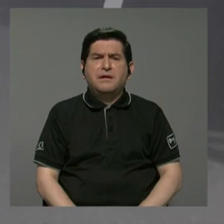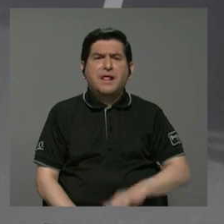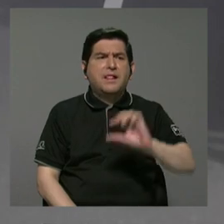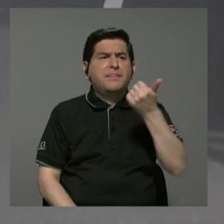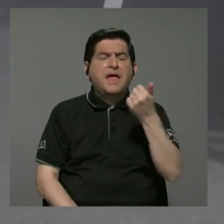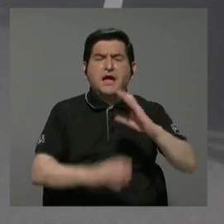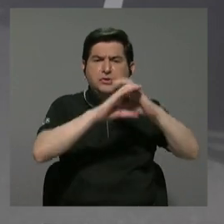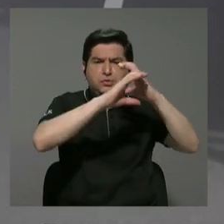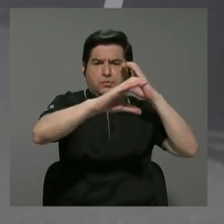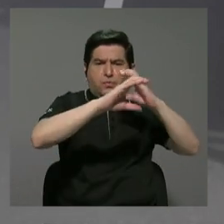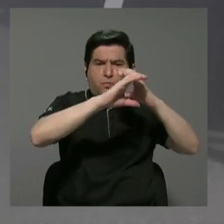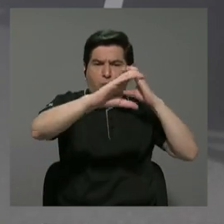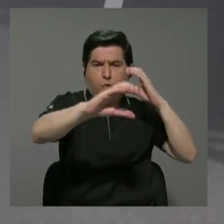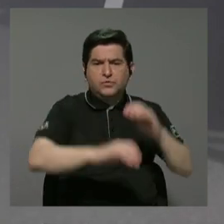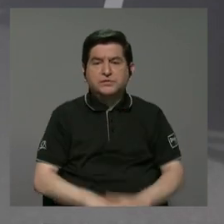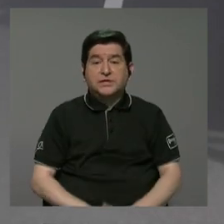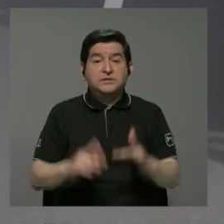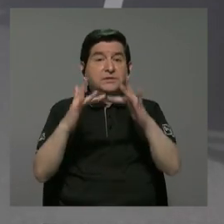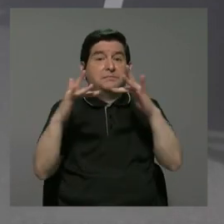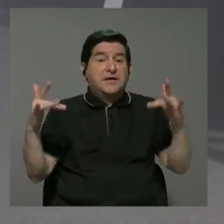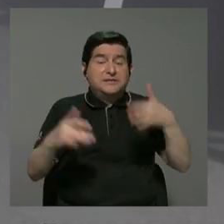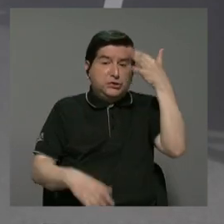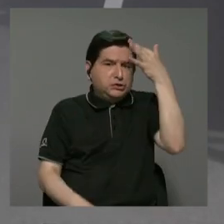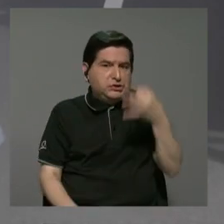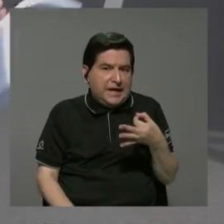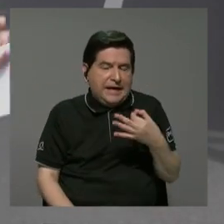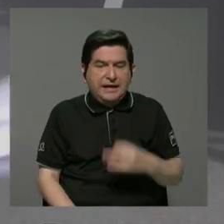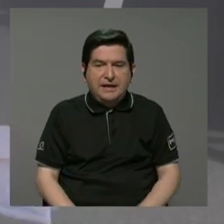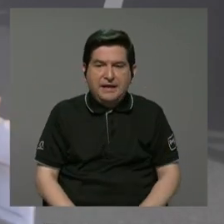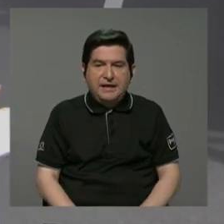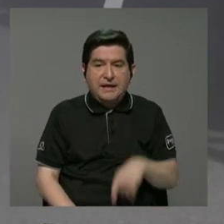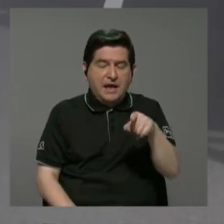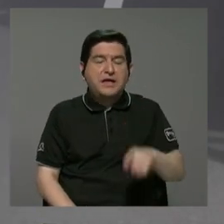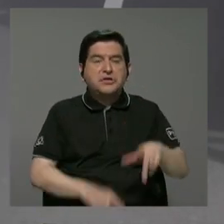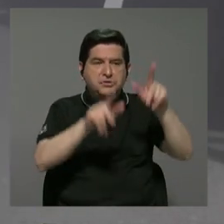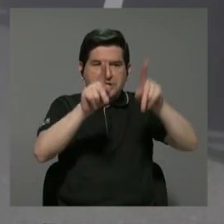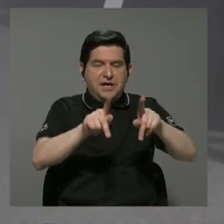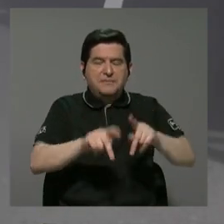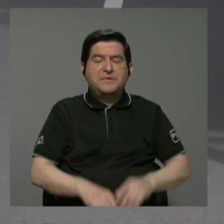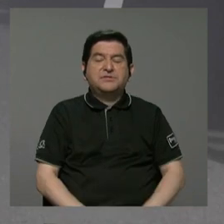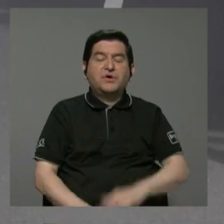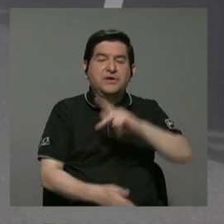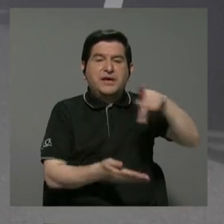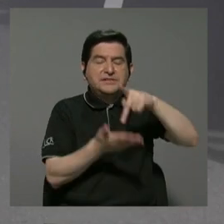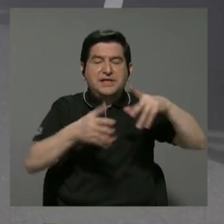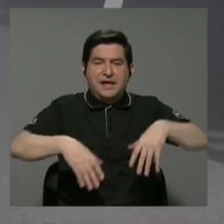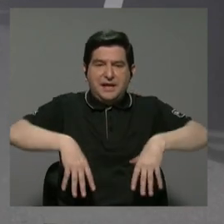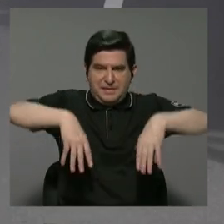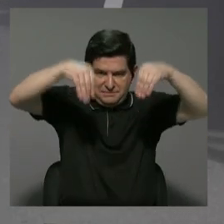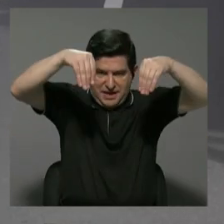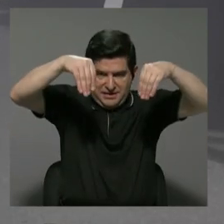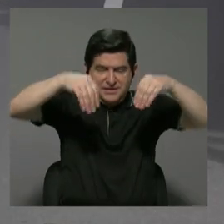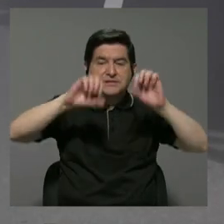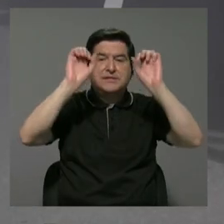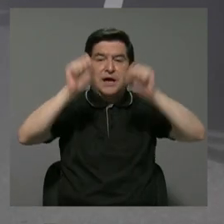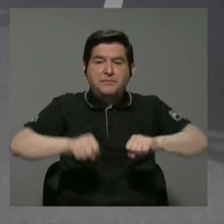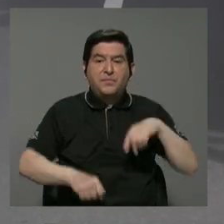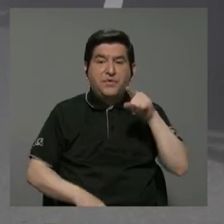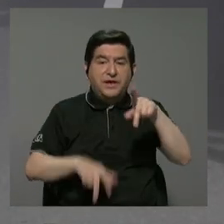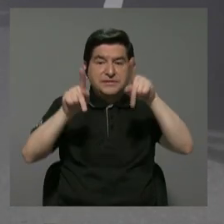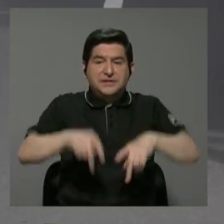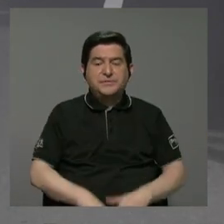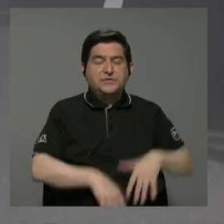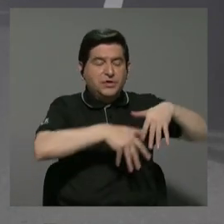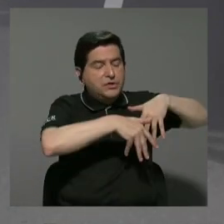10 buses, ¿verdad?, que están vacíos. Lo que creemos es que dejaron a las personas en la Plaza de la Merced para que ya pudieran